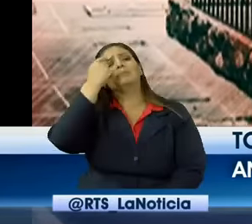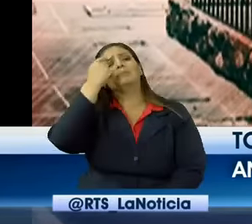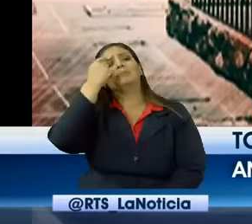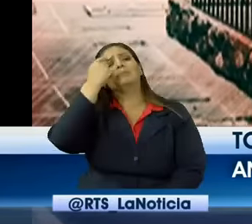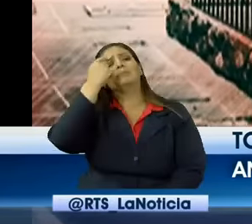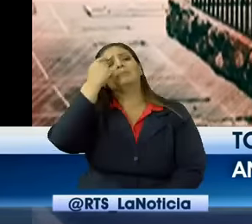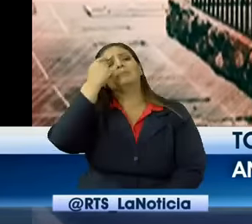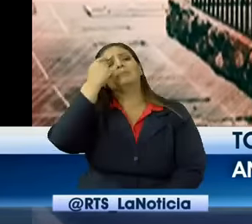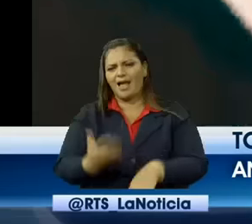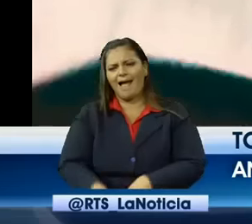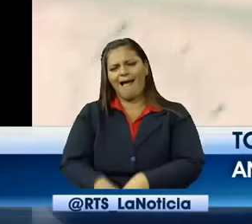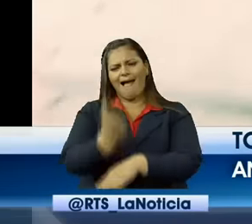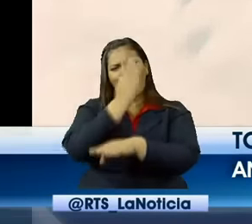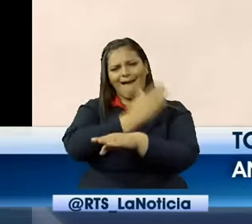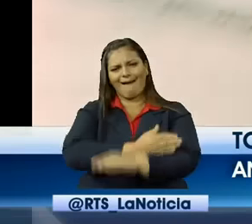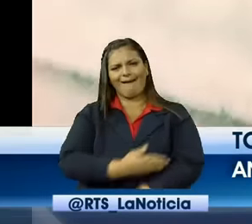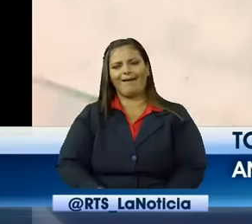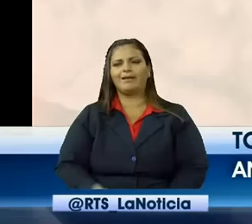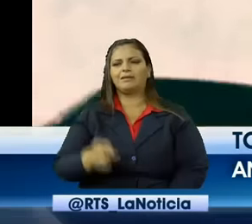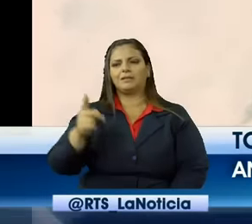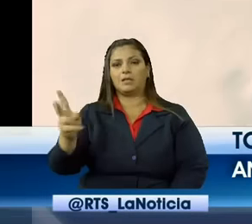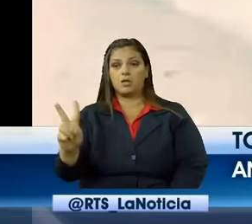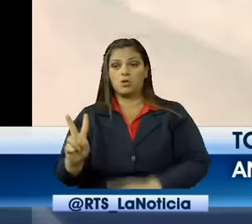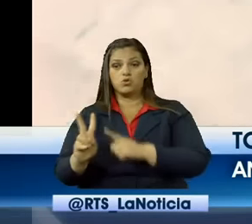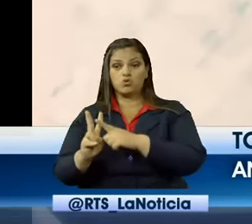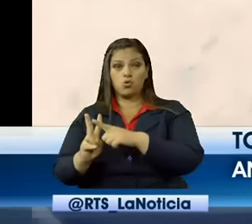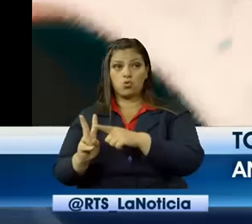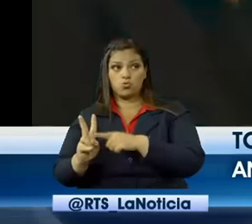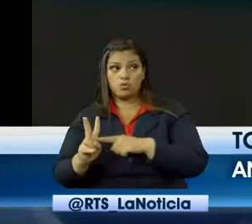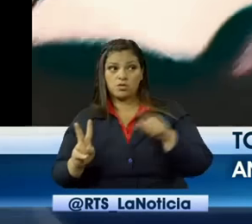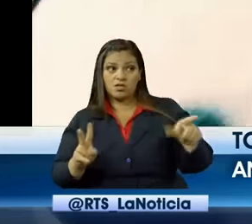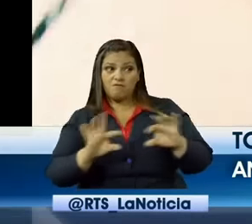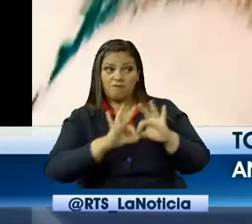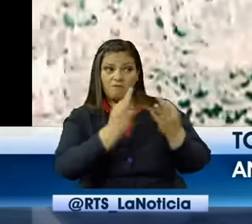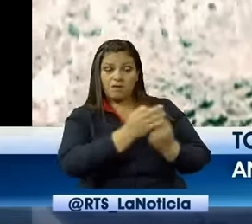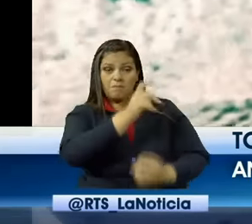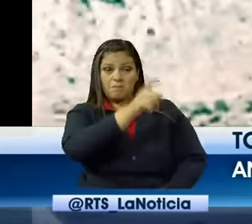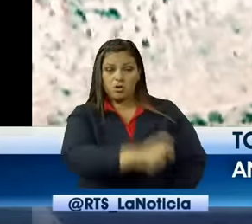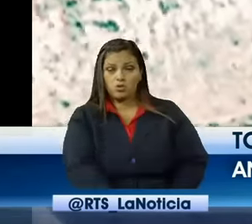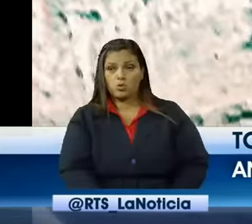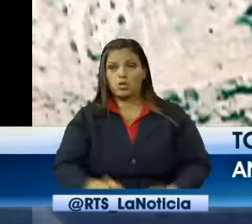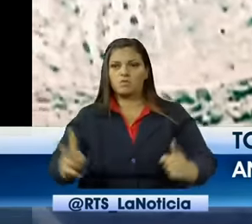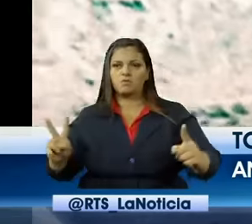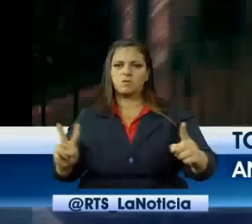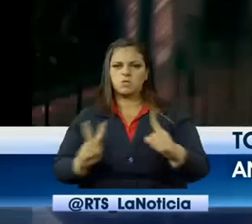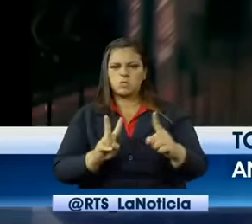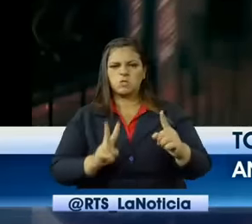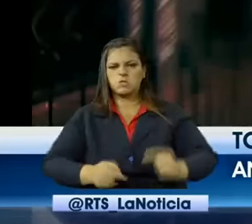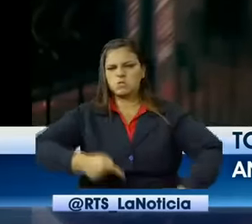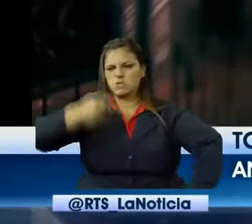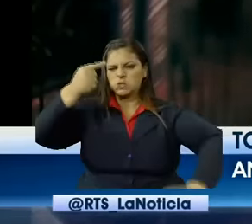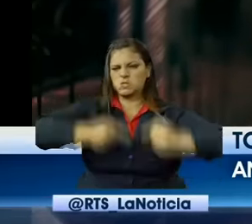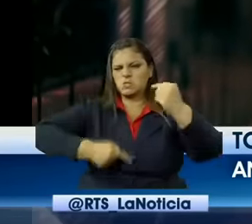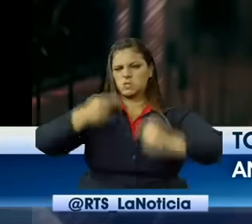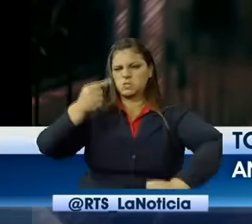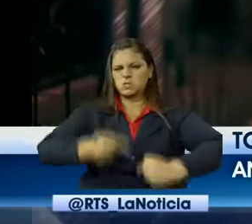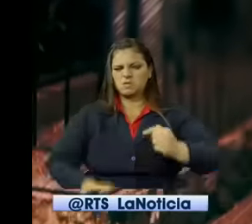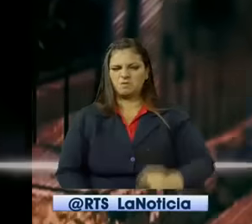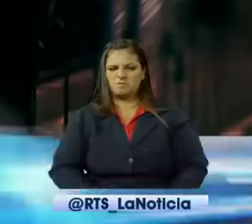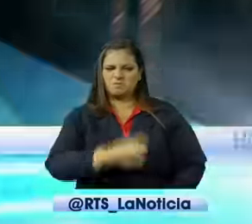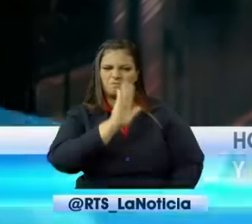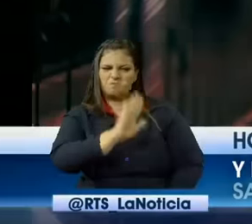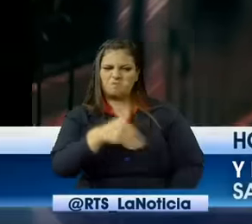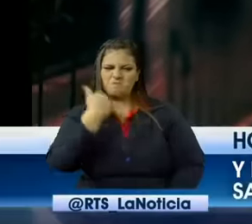hubo días anteriores entre los pistoleros y un miembro de la familia. Producto de la misma, surgieron amenazas contra